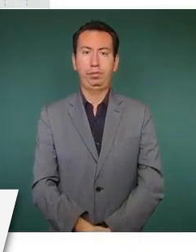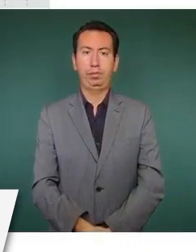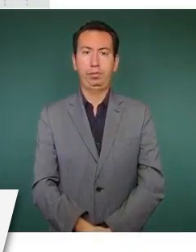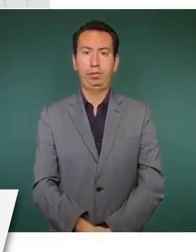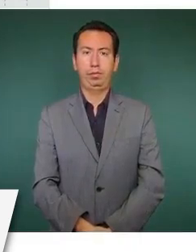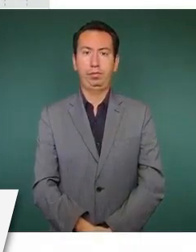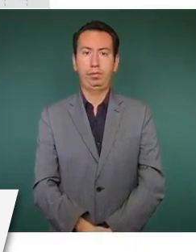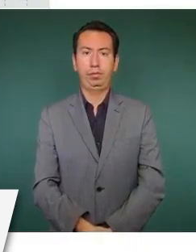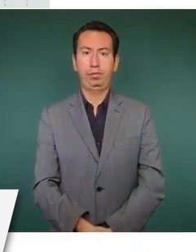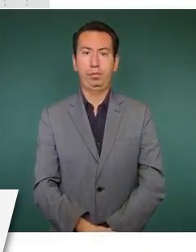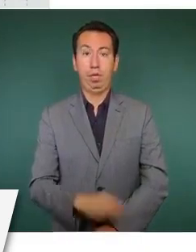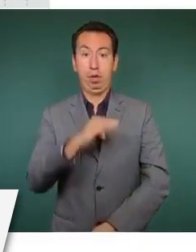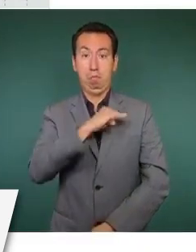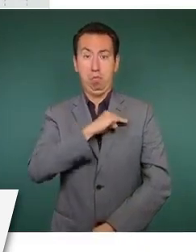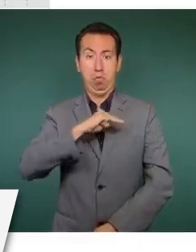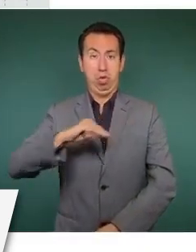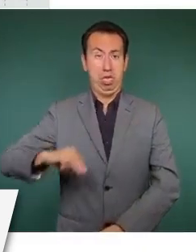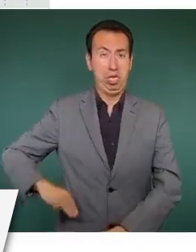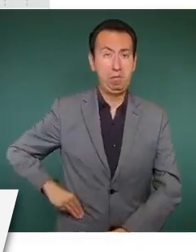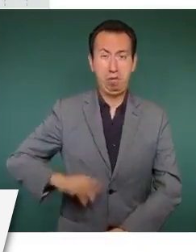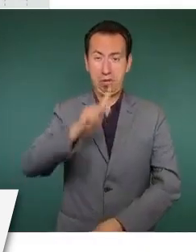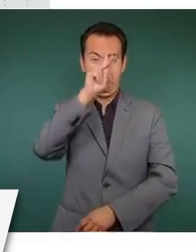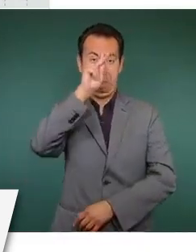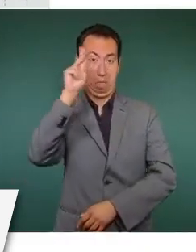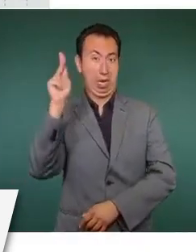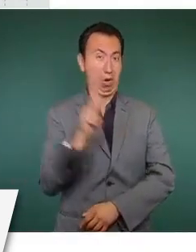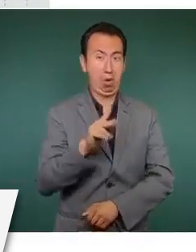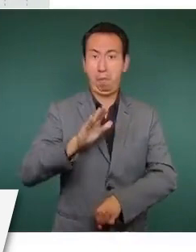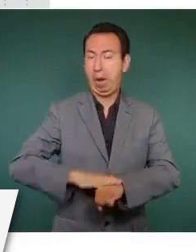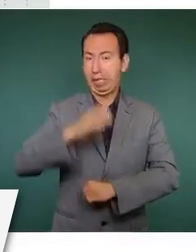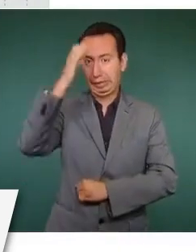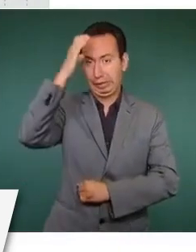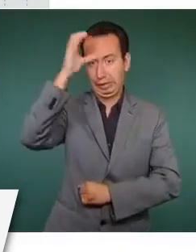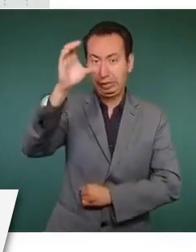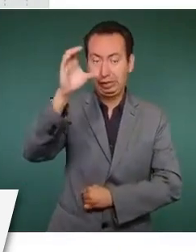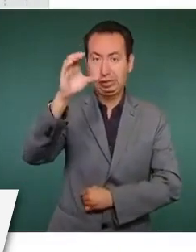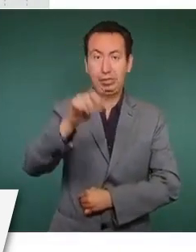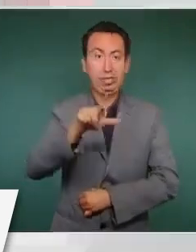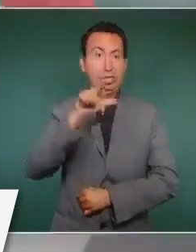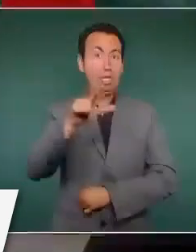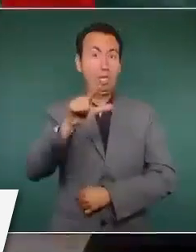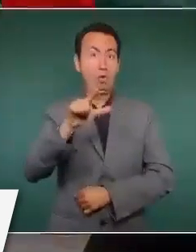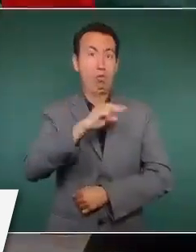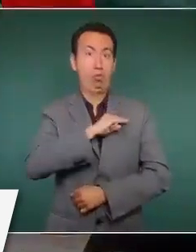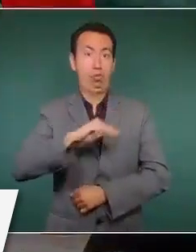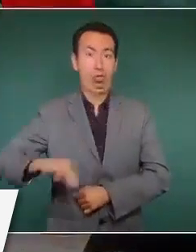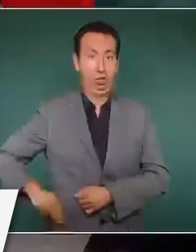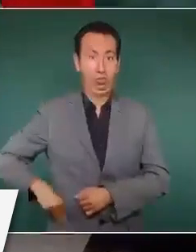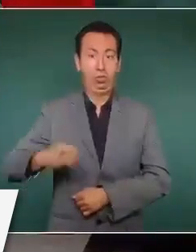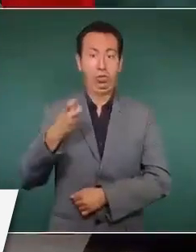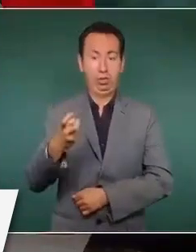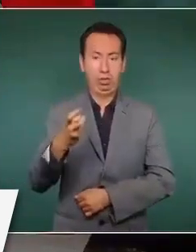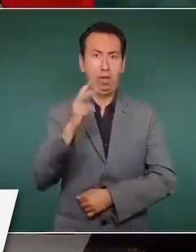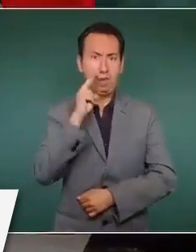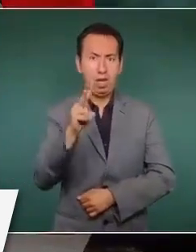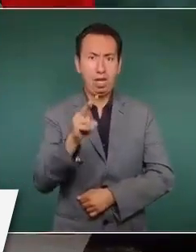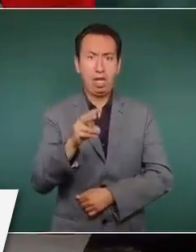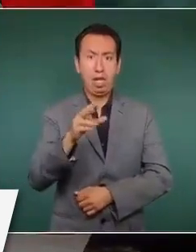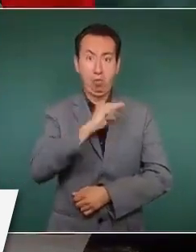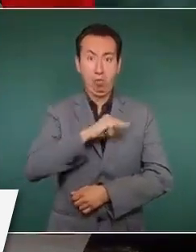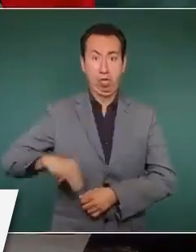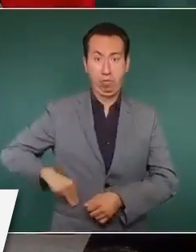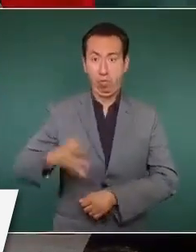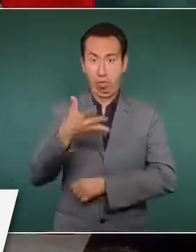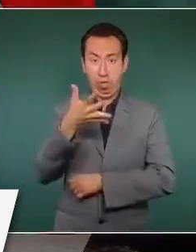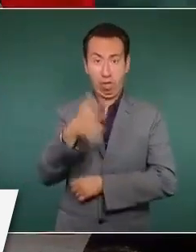Los municipios con mayor incidencia delictiva se ubicaron en 17, son 17 de ellos. Aquí están los 10, aquí vemos